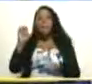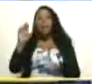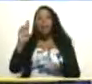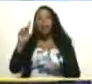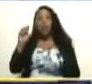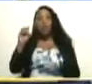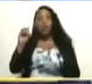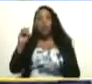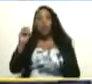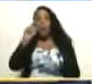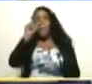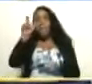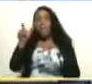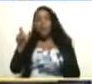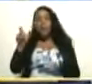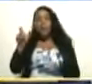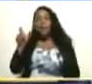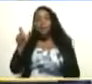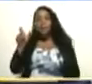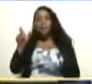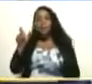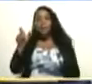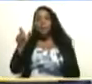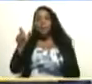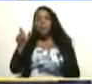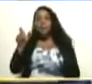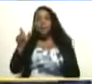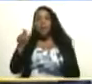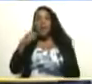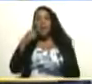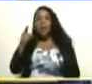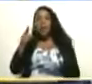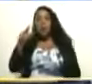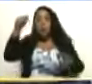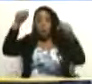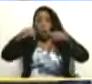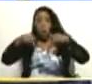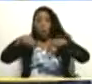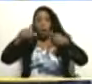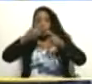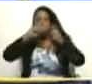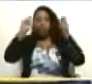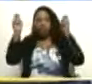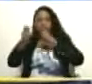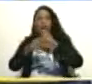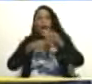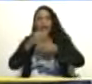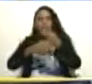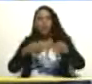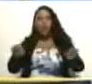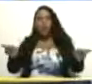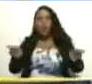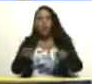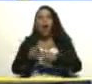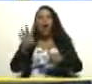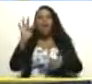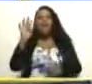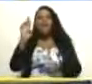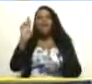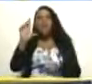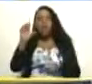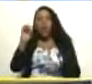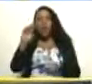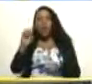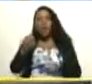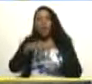Torrealba, Florentino y el Diablo, y le dijo al pueblo: desde hoy nos convertimos todos en florentinos y vamos a la batalla de Santa